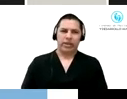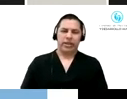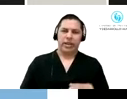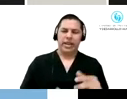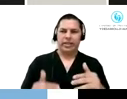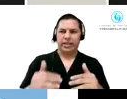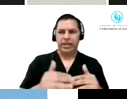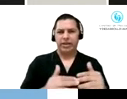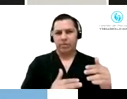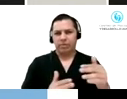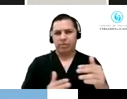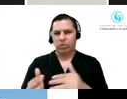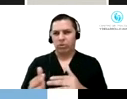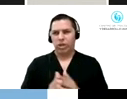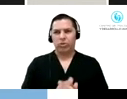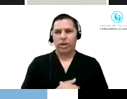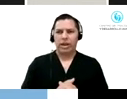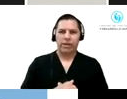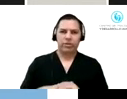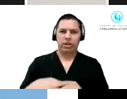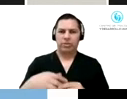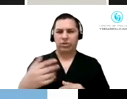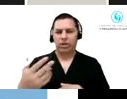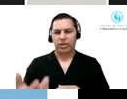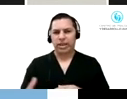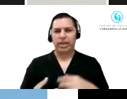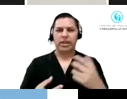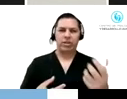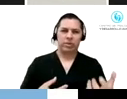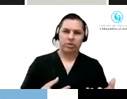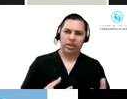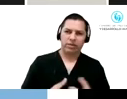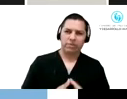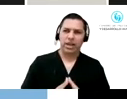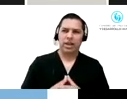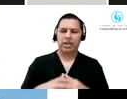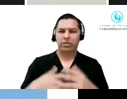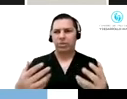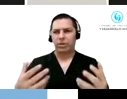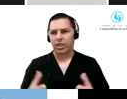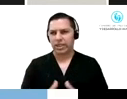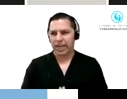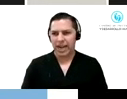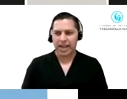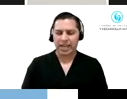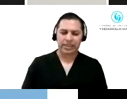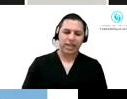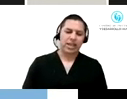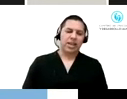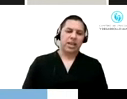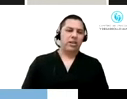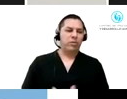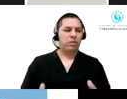ejemplo. Y así vamos cruzando variables con las personas gay, con las personas lesbianas, con las personas